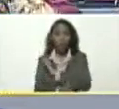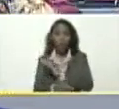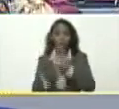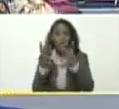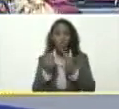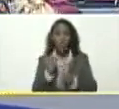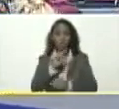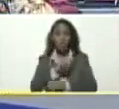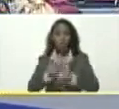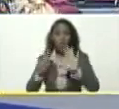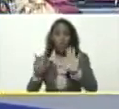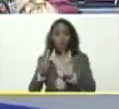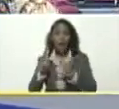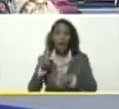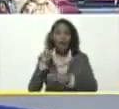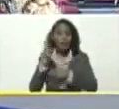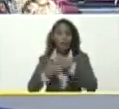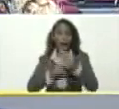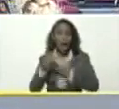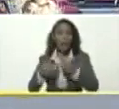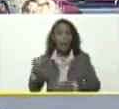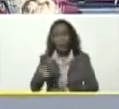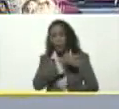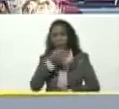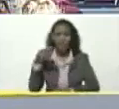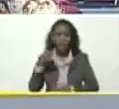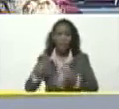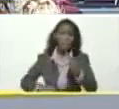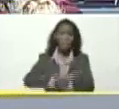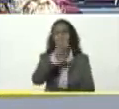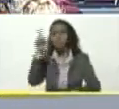número 17, ha sido un éxito